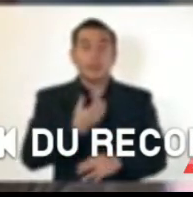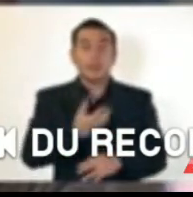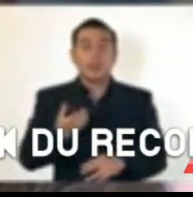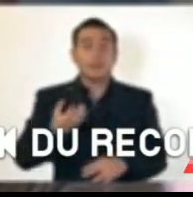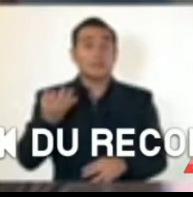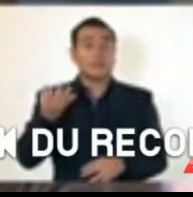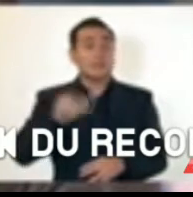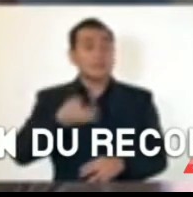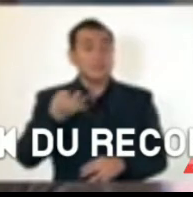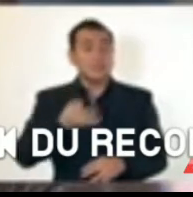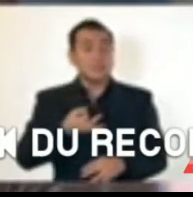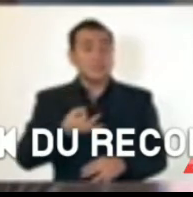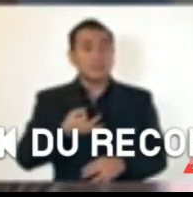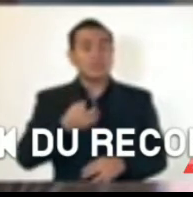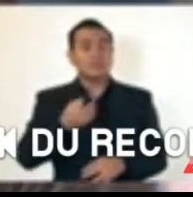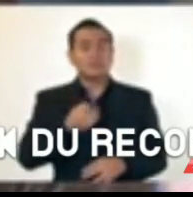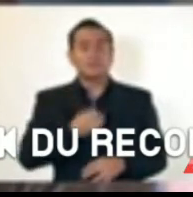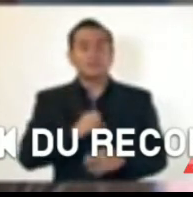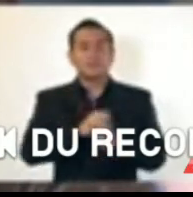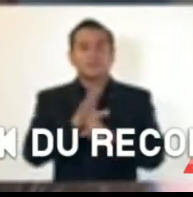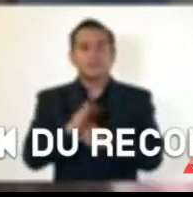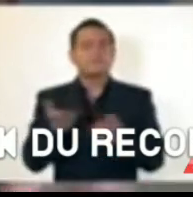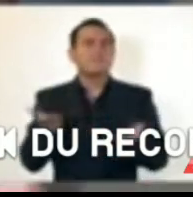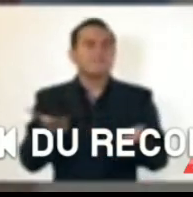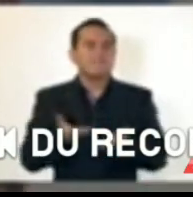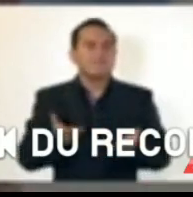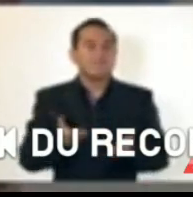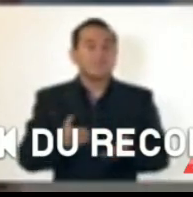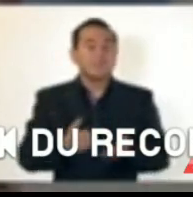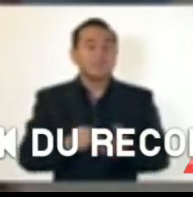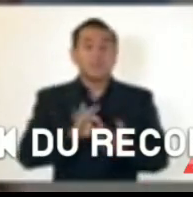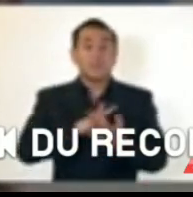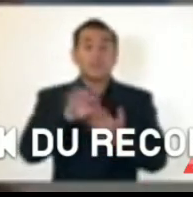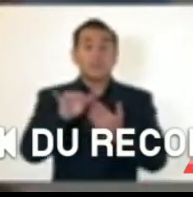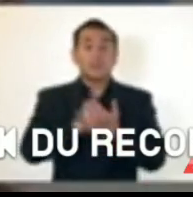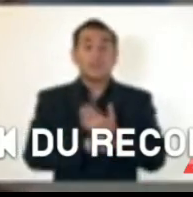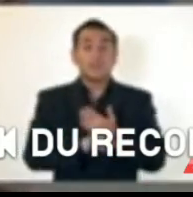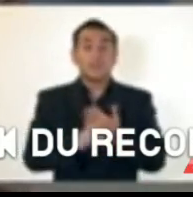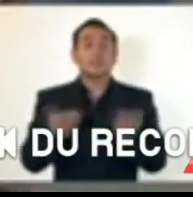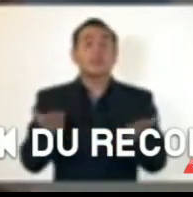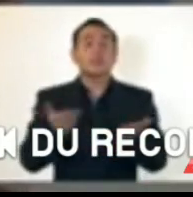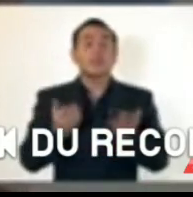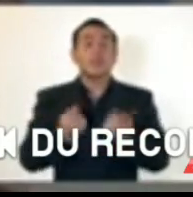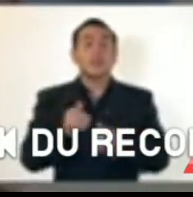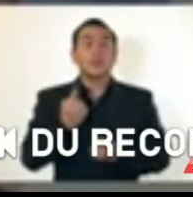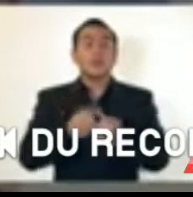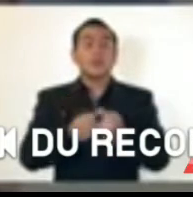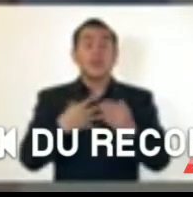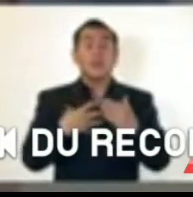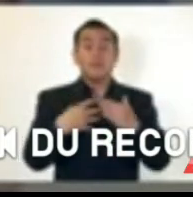agarrado son gente que andan jodiendo y chupando en las calles, son totalmente inconscientes, imbéciles, estúpidos, ¿no?